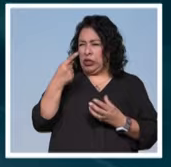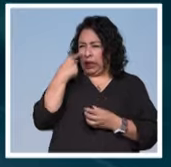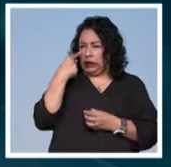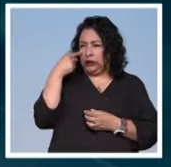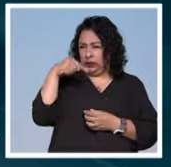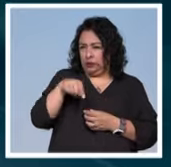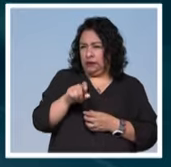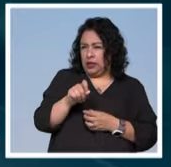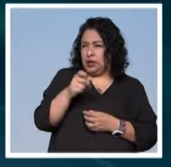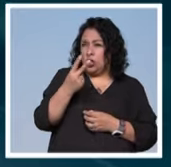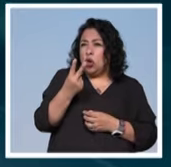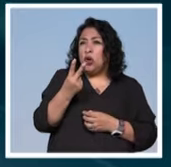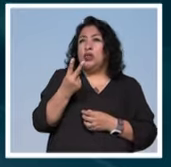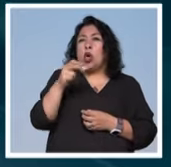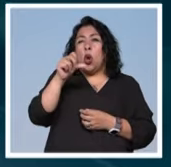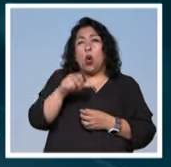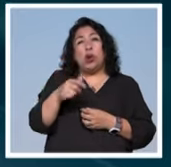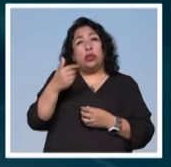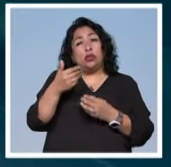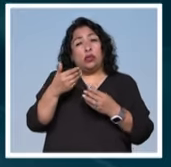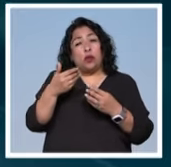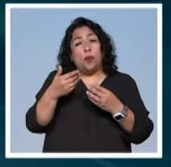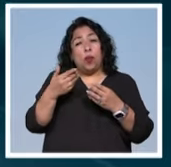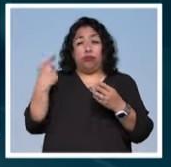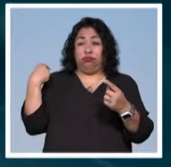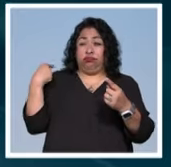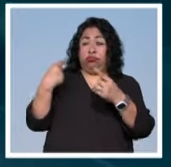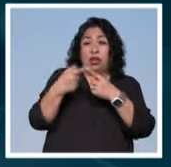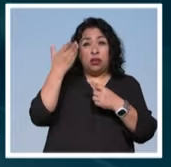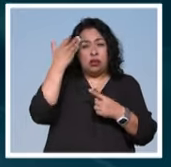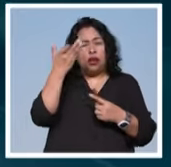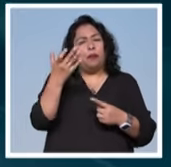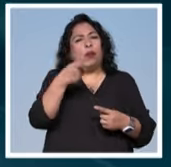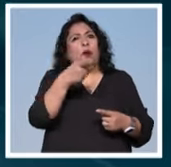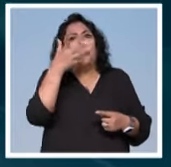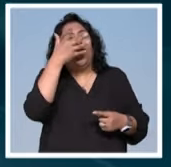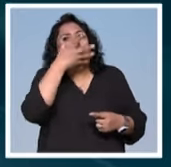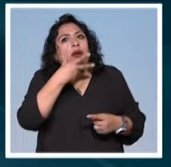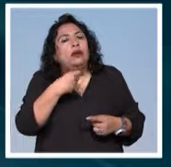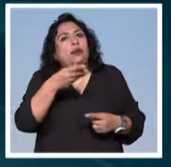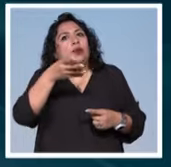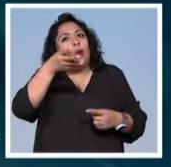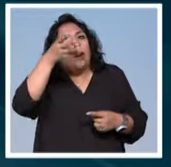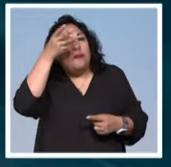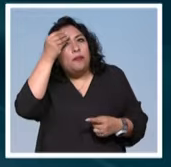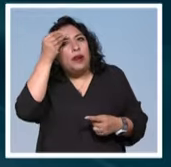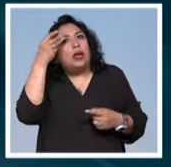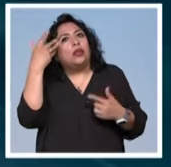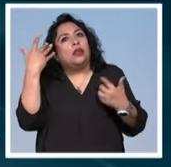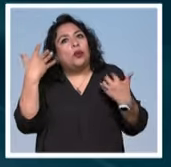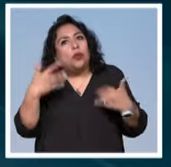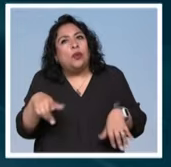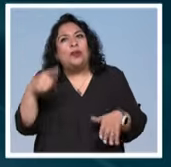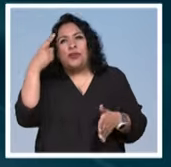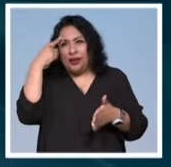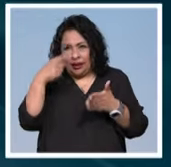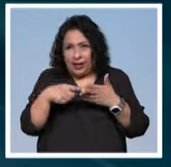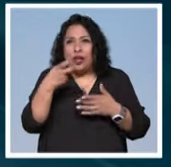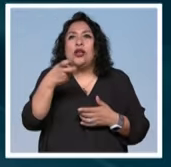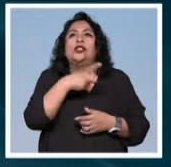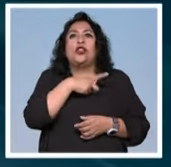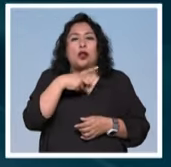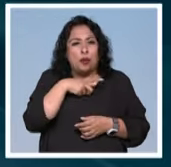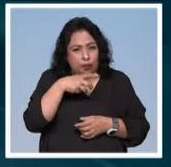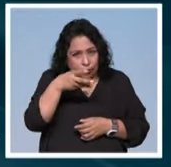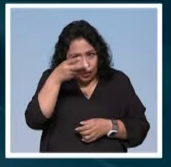22 y que a la distancia es muy bonito muy emotivo aprende uno mucho y creo que tenemos que aprender de